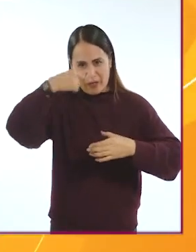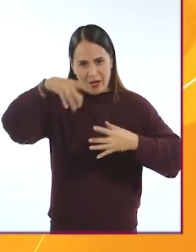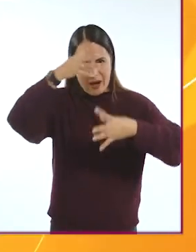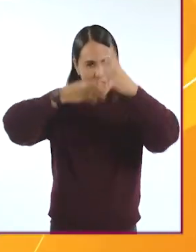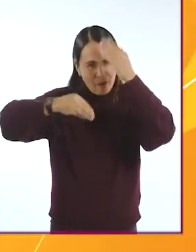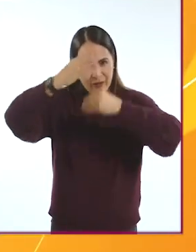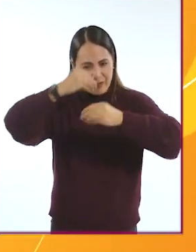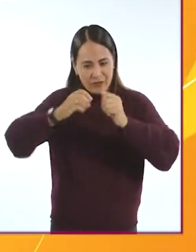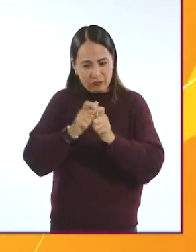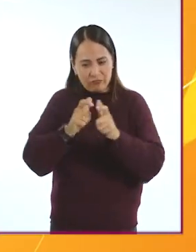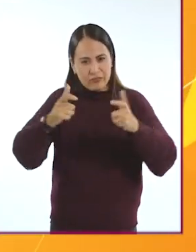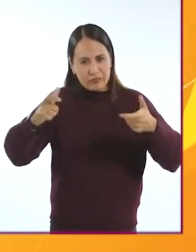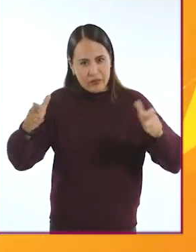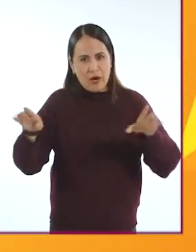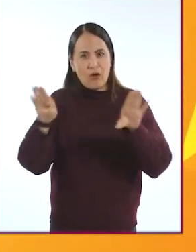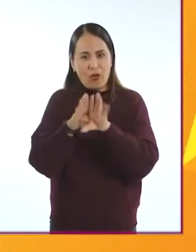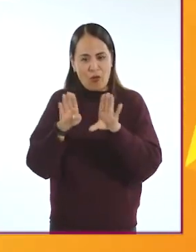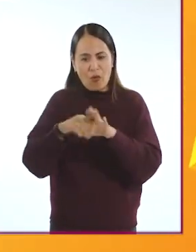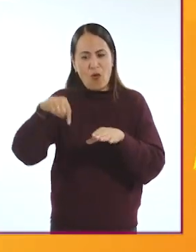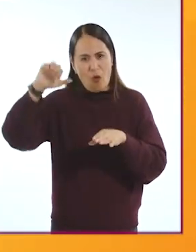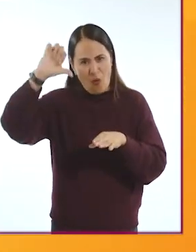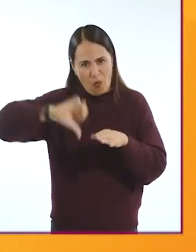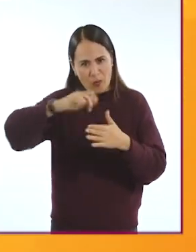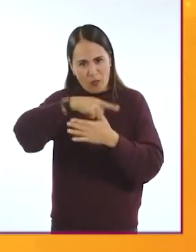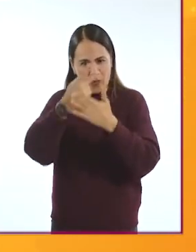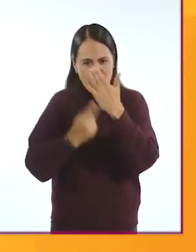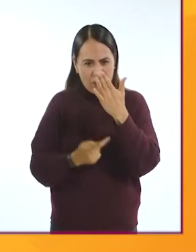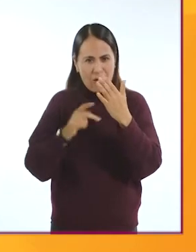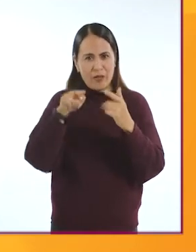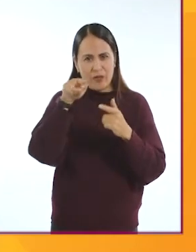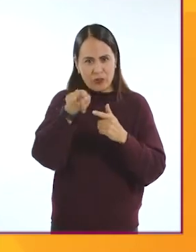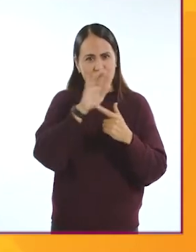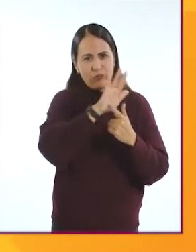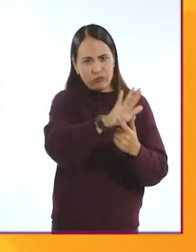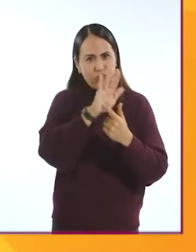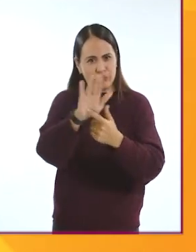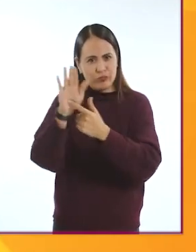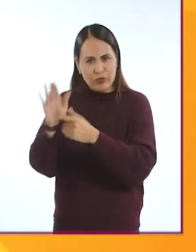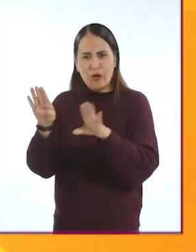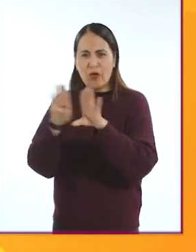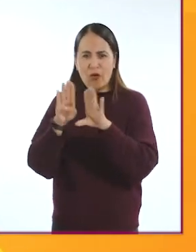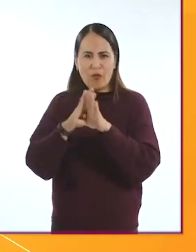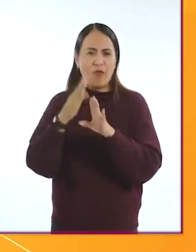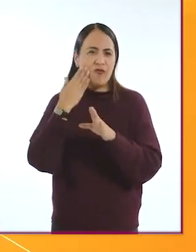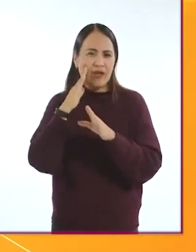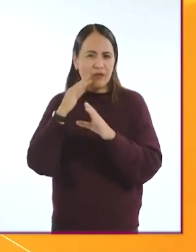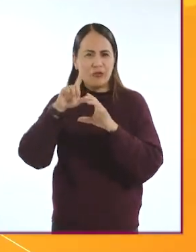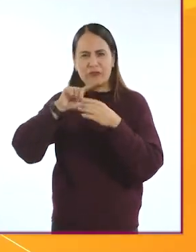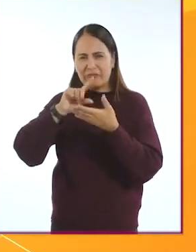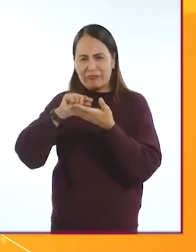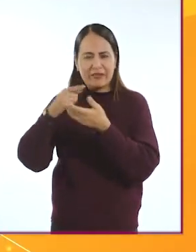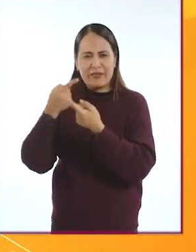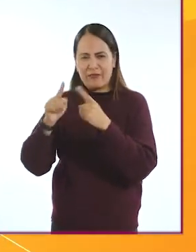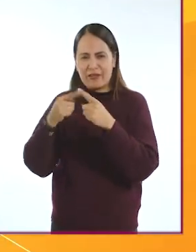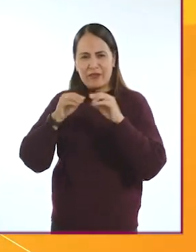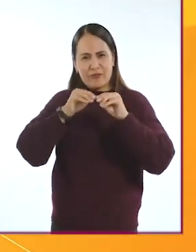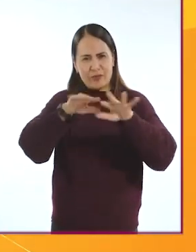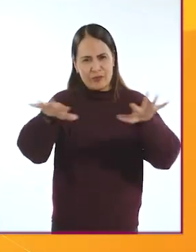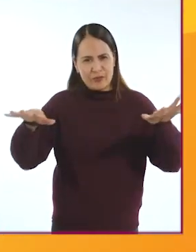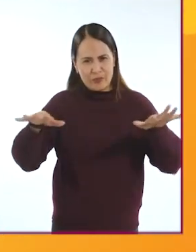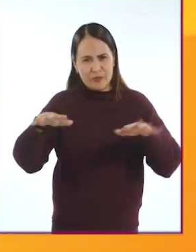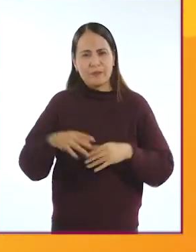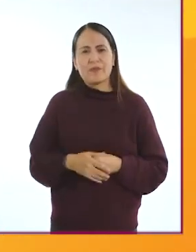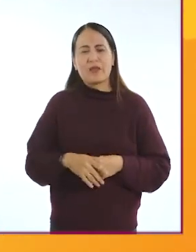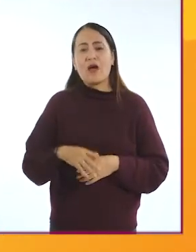de aprendizaje. ¿Cómo? Pues compartiendo lo que el programa de hoy dejó para tu vida a través de tus redes sociales con el hashtag SaberesDigitales.